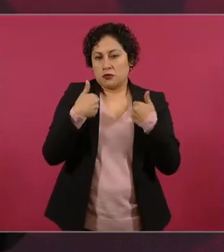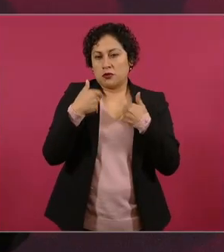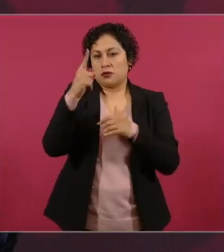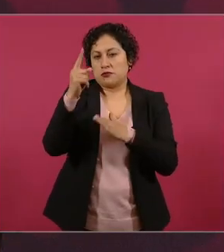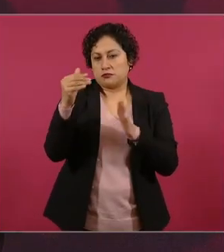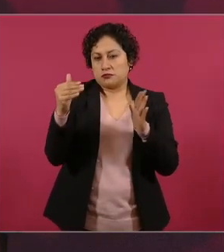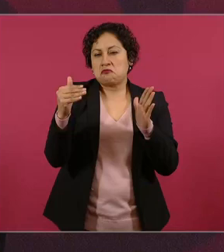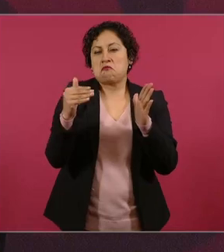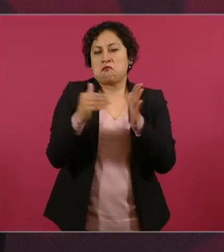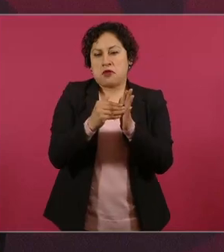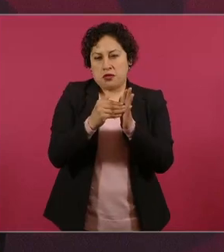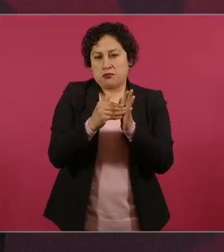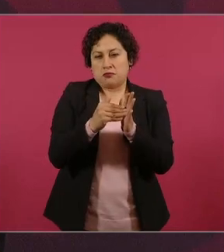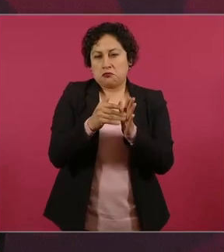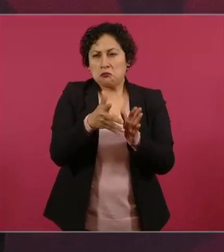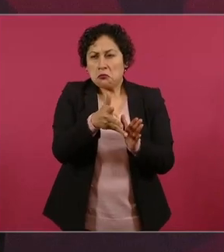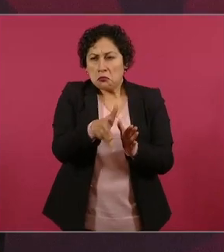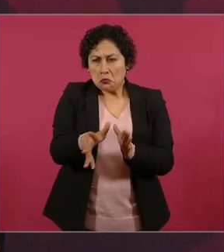cuando mucho.